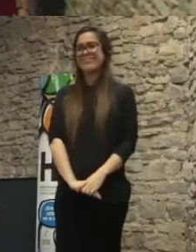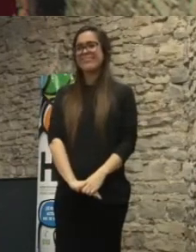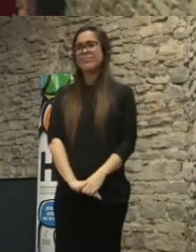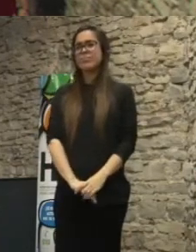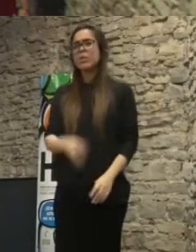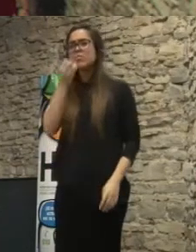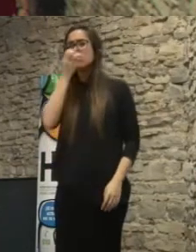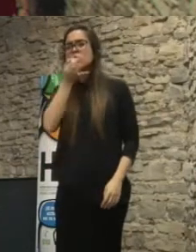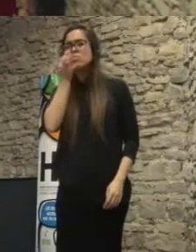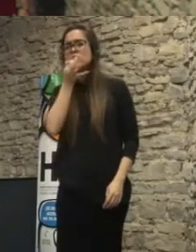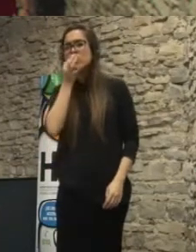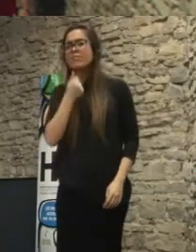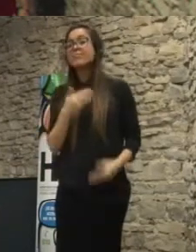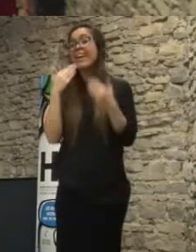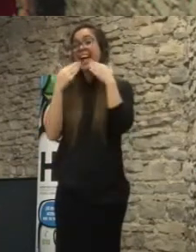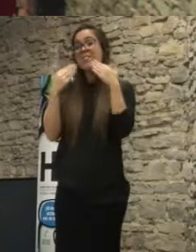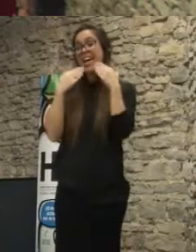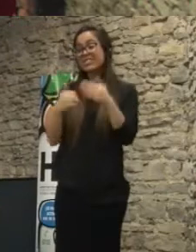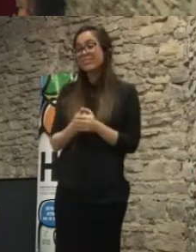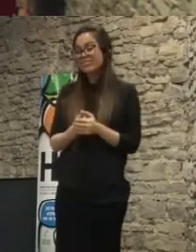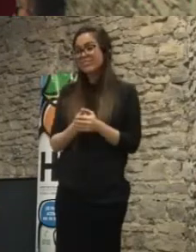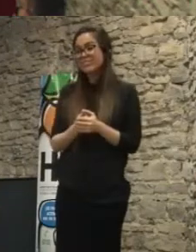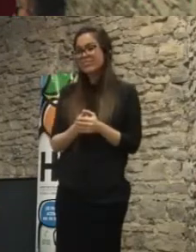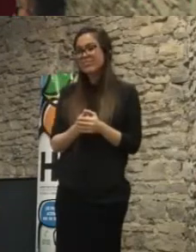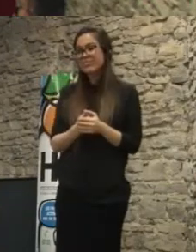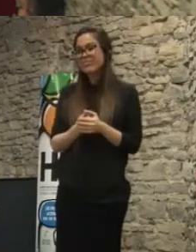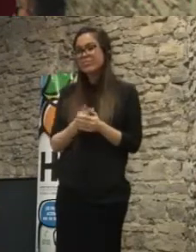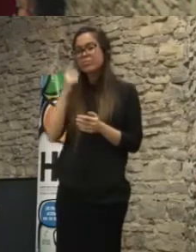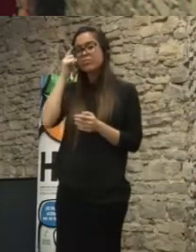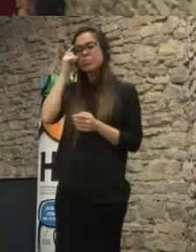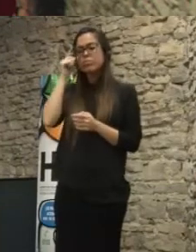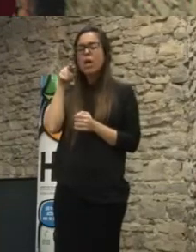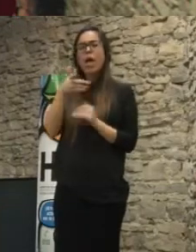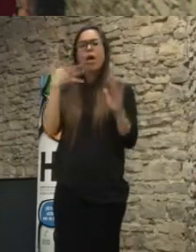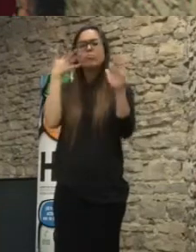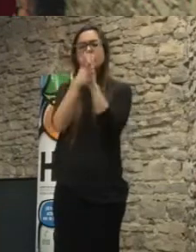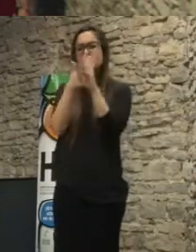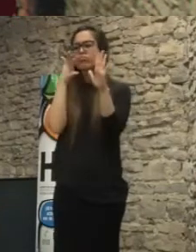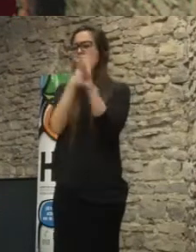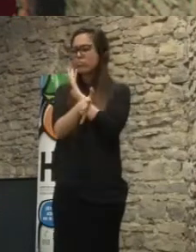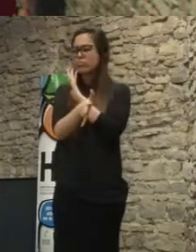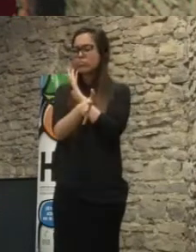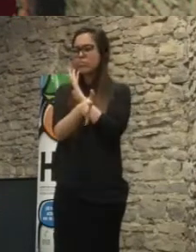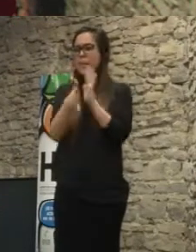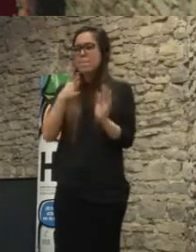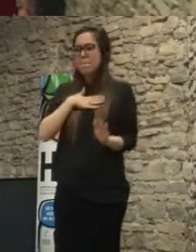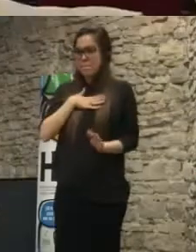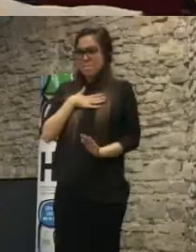Buenas tardes, muy agradecido por todo. Nos ha ilustrado y, por mi